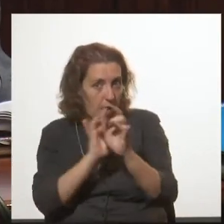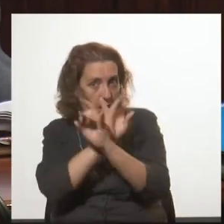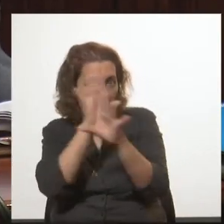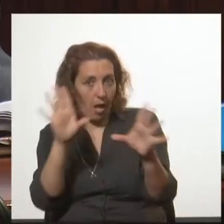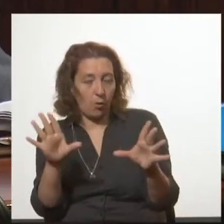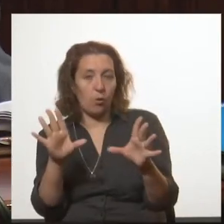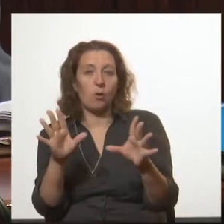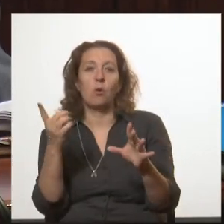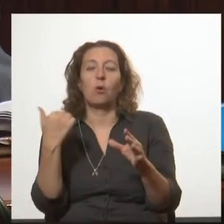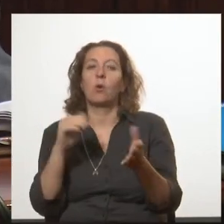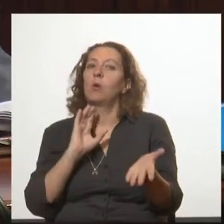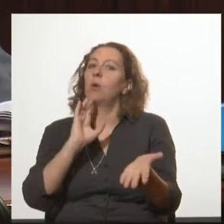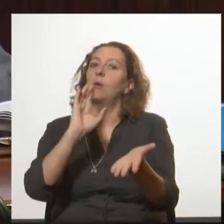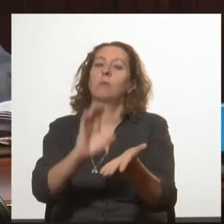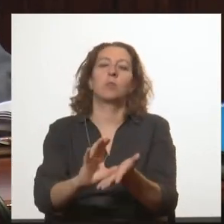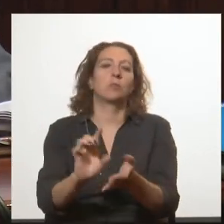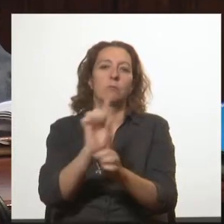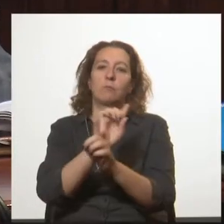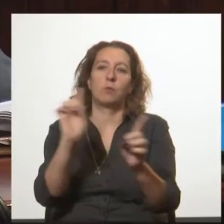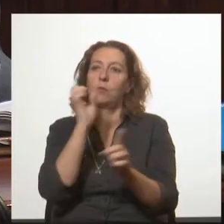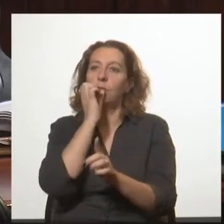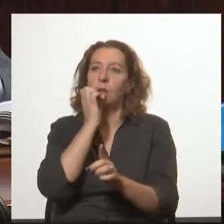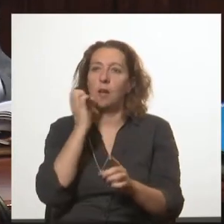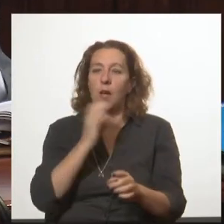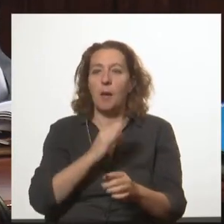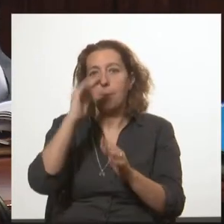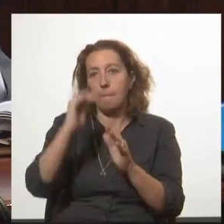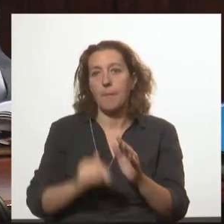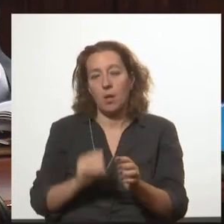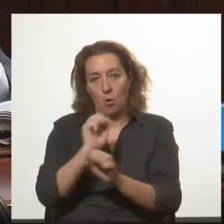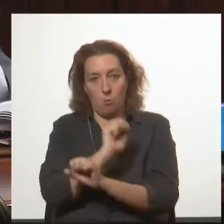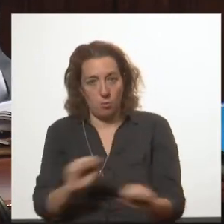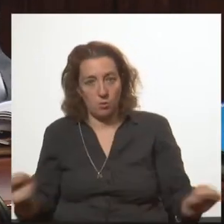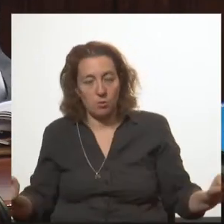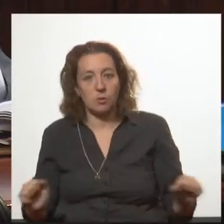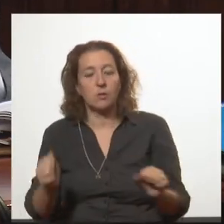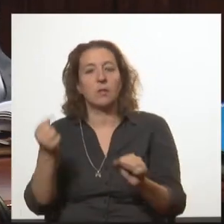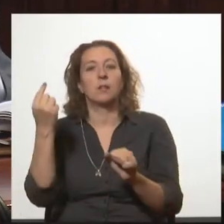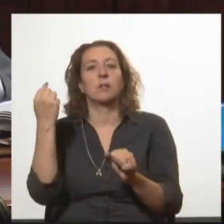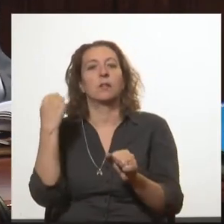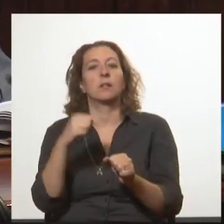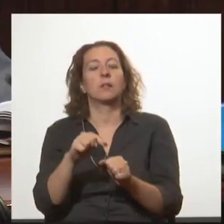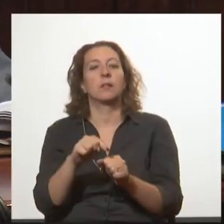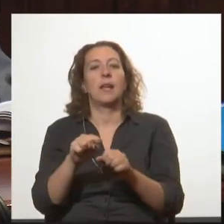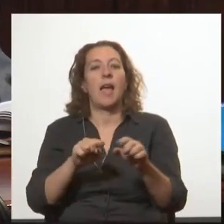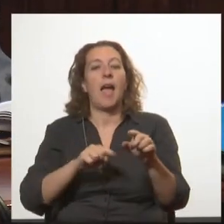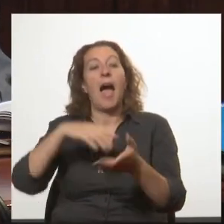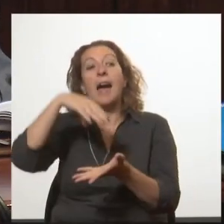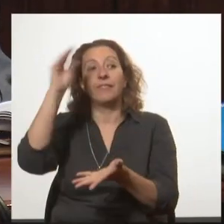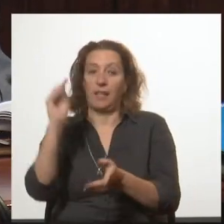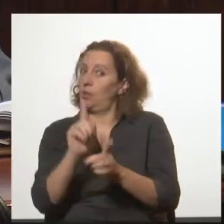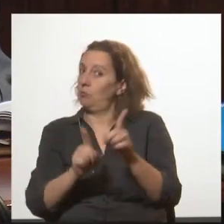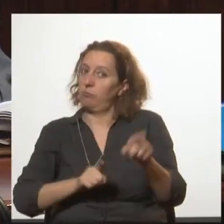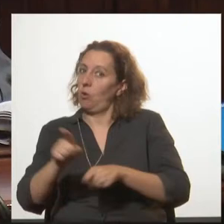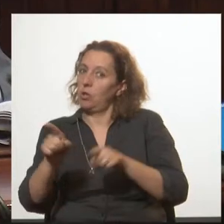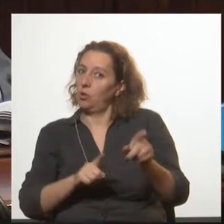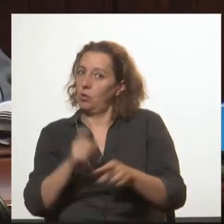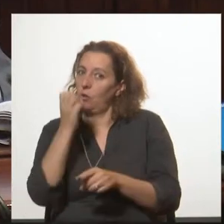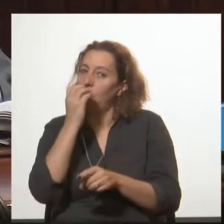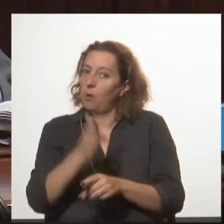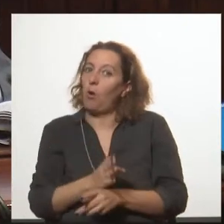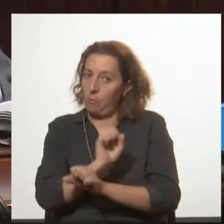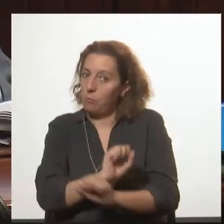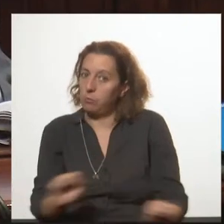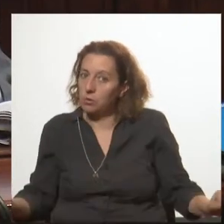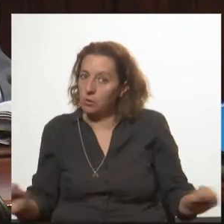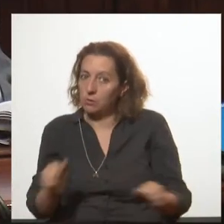la inversión no fue la menor posible y que ante él no gestionó gestionó de la manera más eficiente sus recursos como auguraban